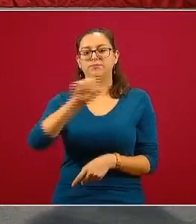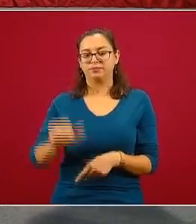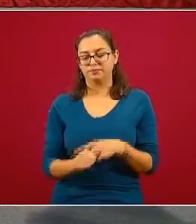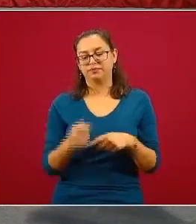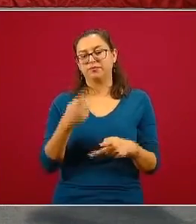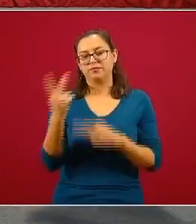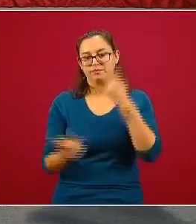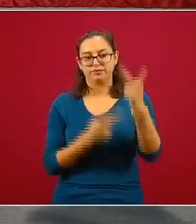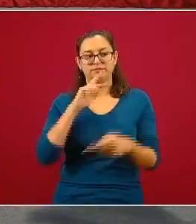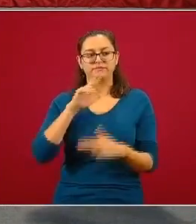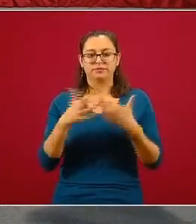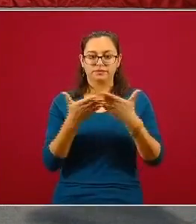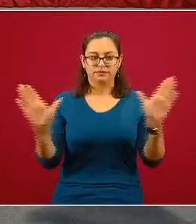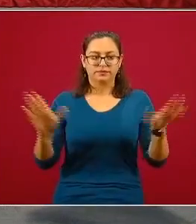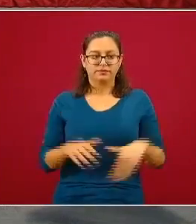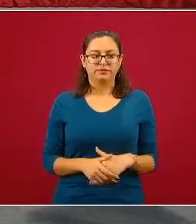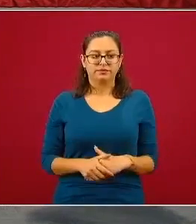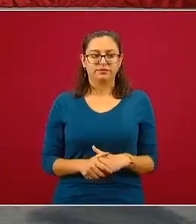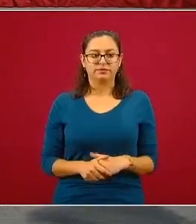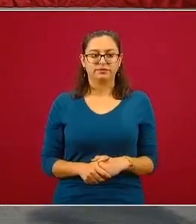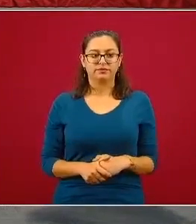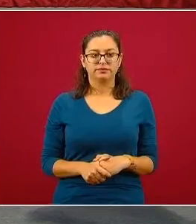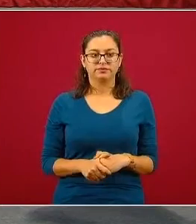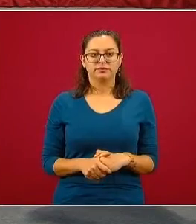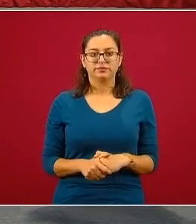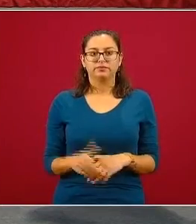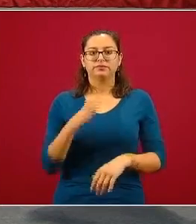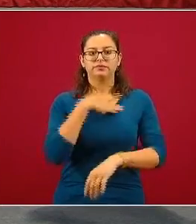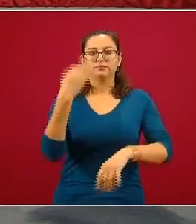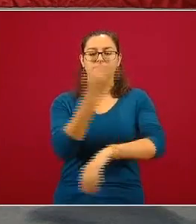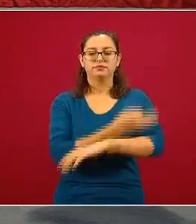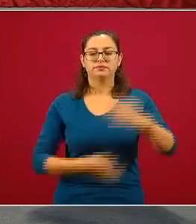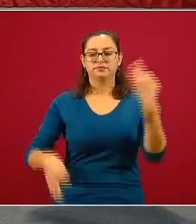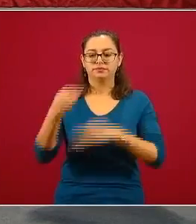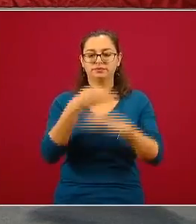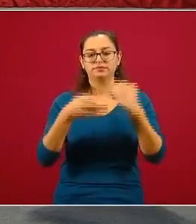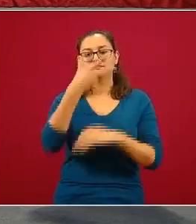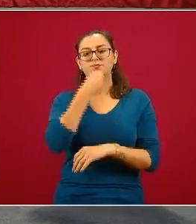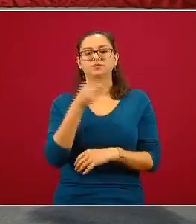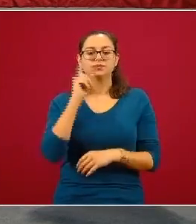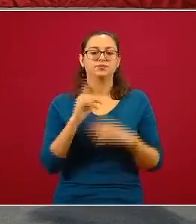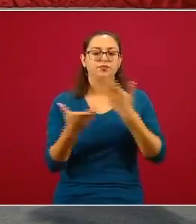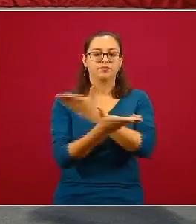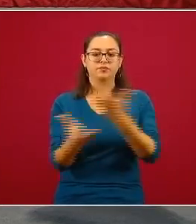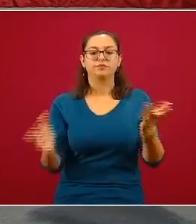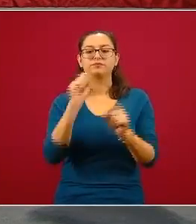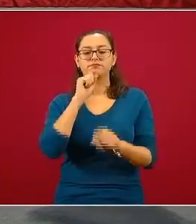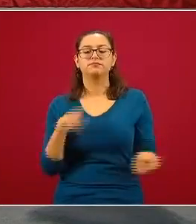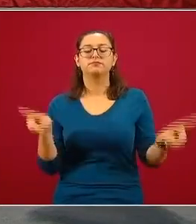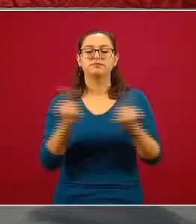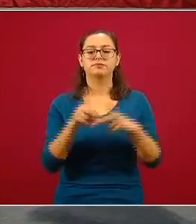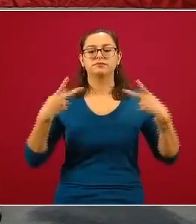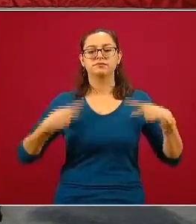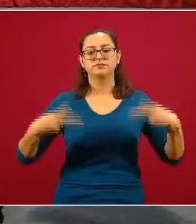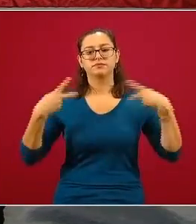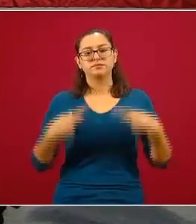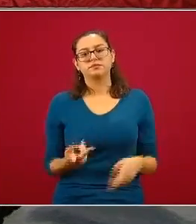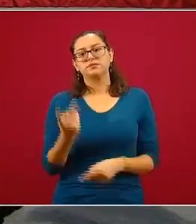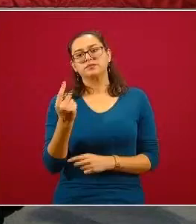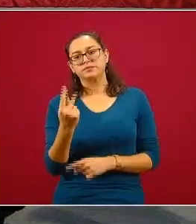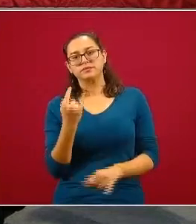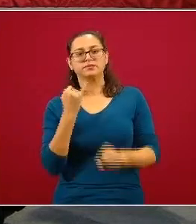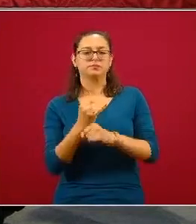respuestas. Muy buenas tardes a todas y todos, así como las personas que nos hacen el favor